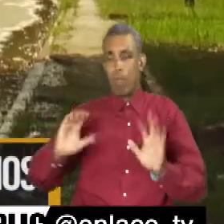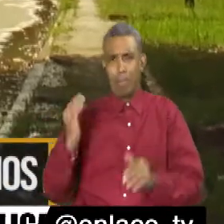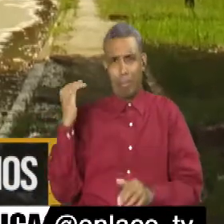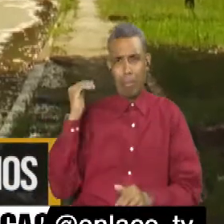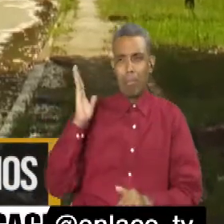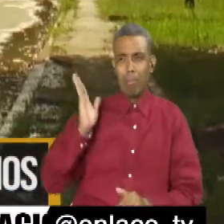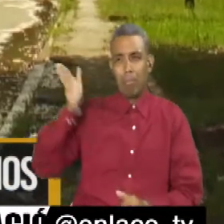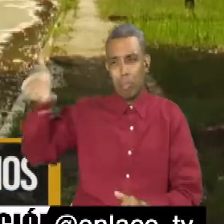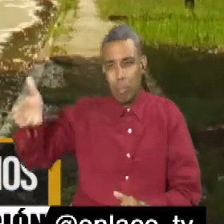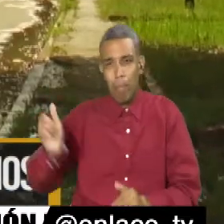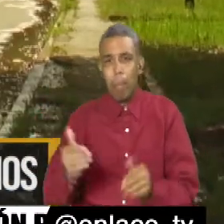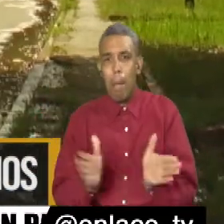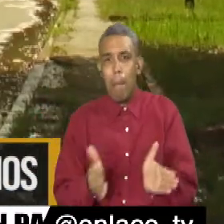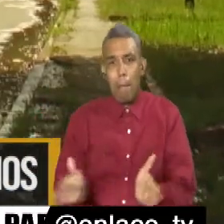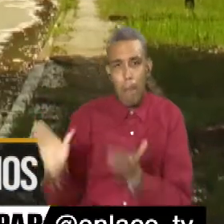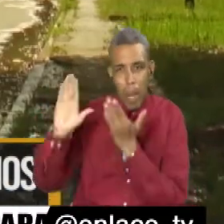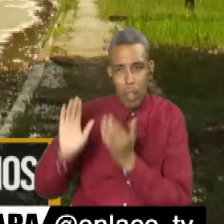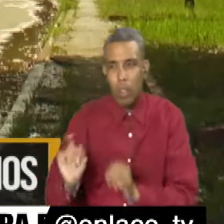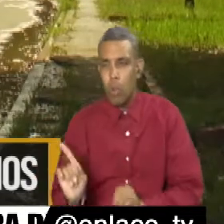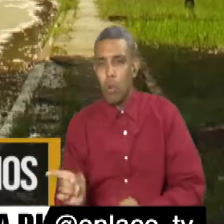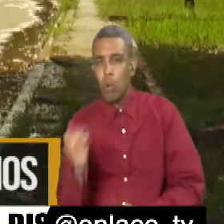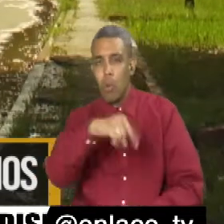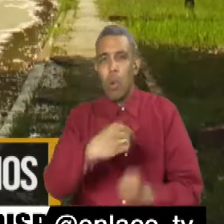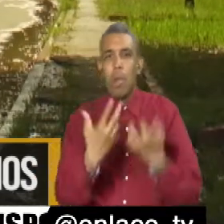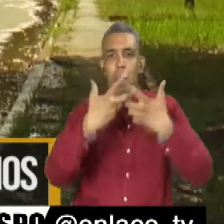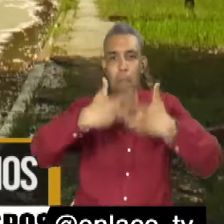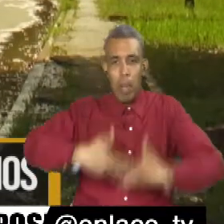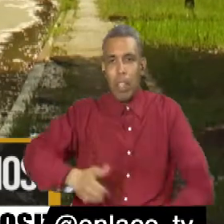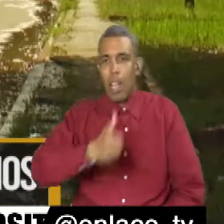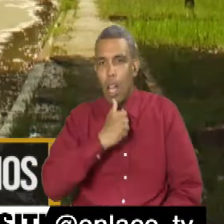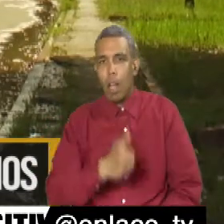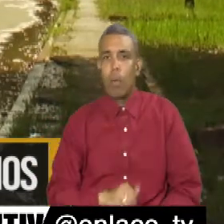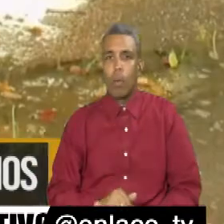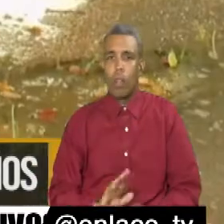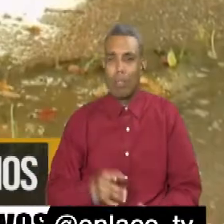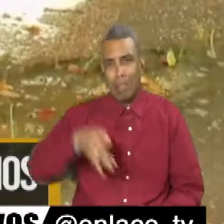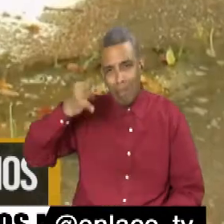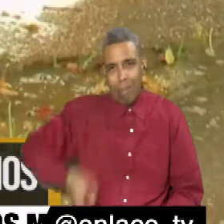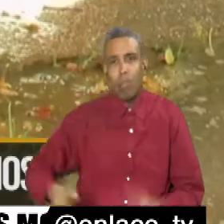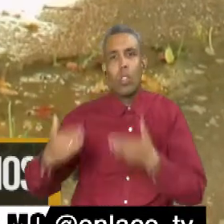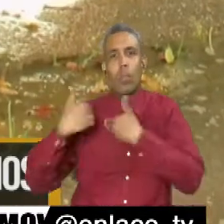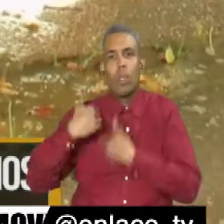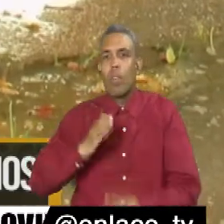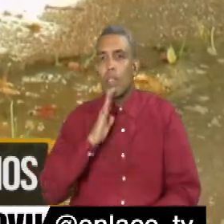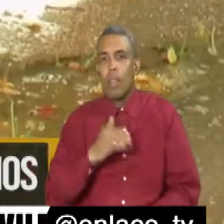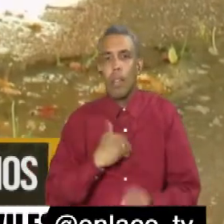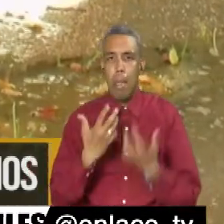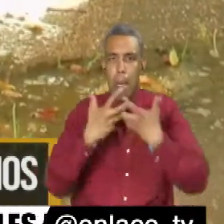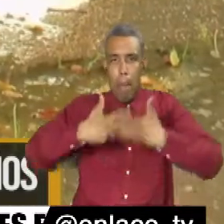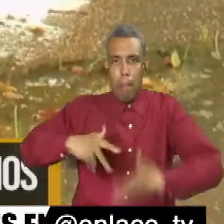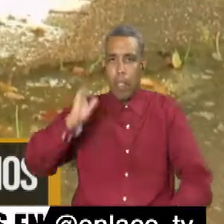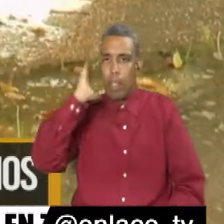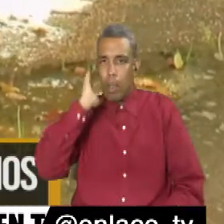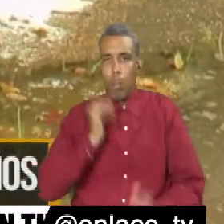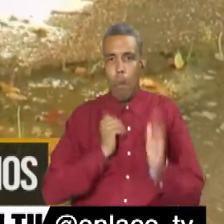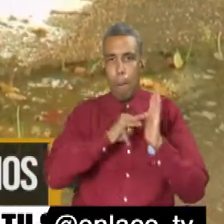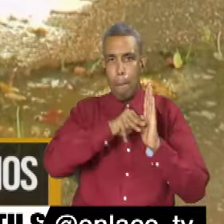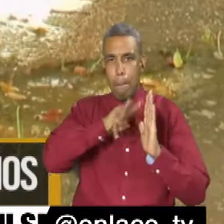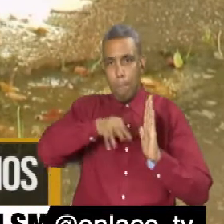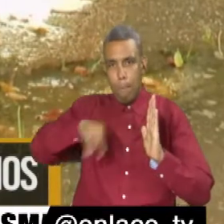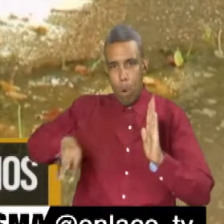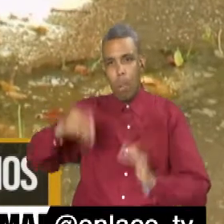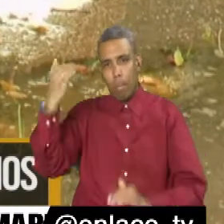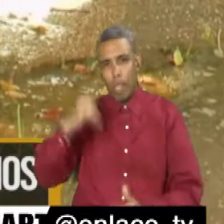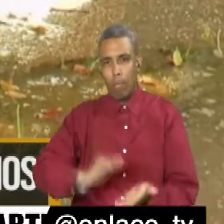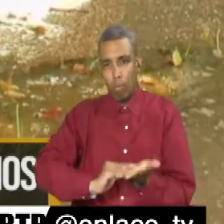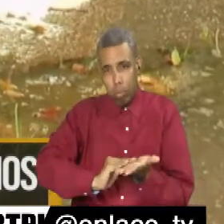y la responsable de este caso es Movistar. Entonces queremos que por favor Movistar venga y nos solucionen este problema, porque verdad que ya no